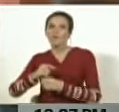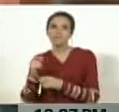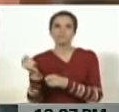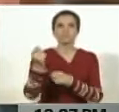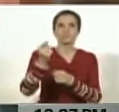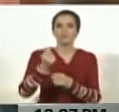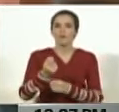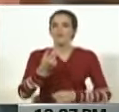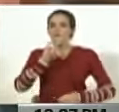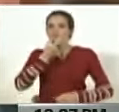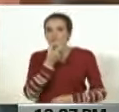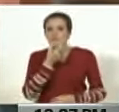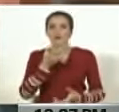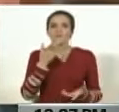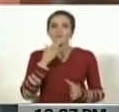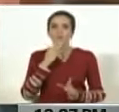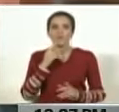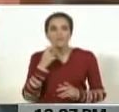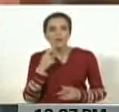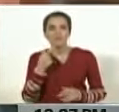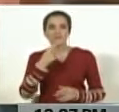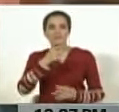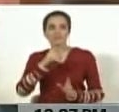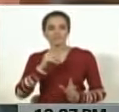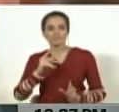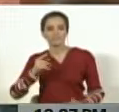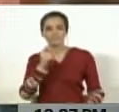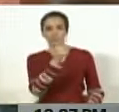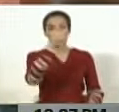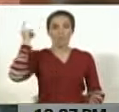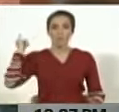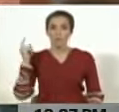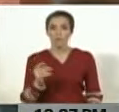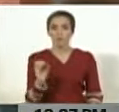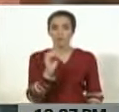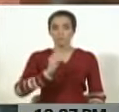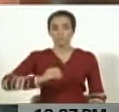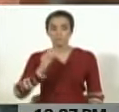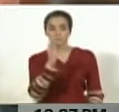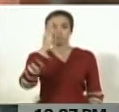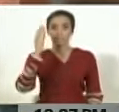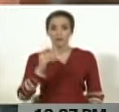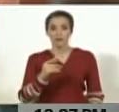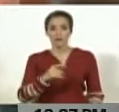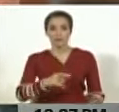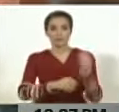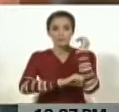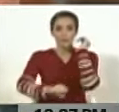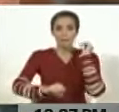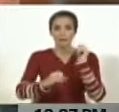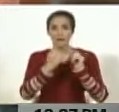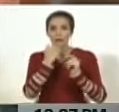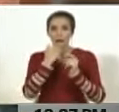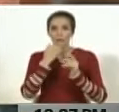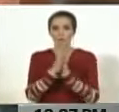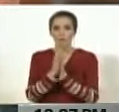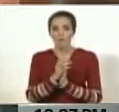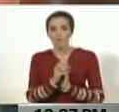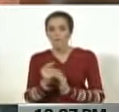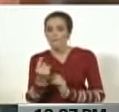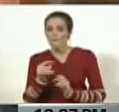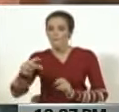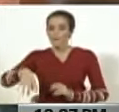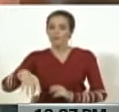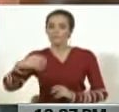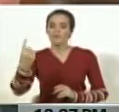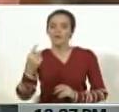pues, y te cantan o te señalan una infracción en alguna de las bases, la primera, la